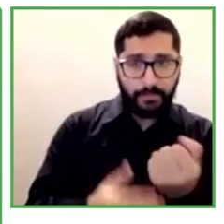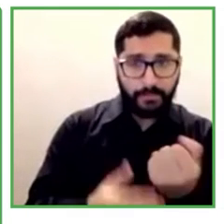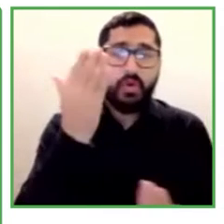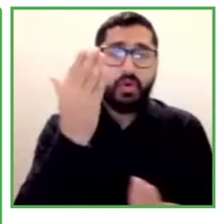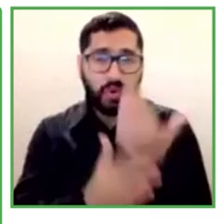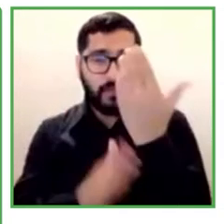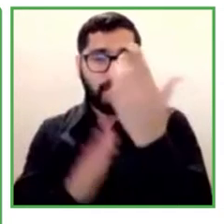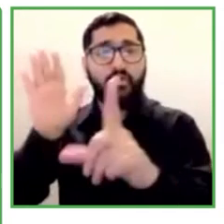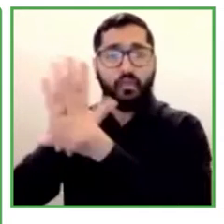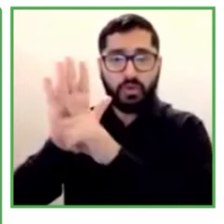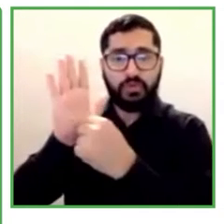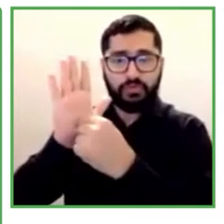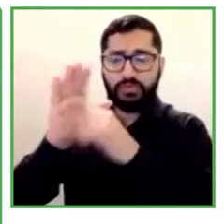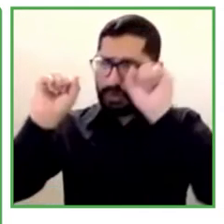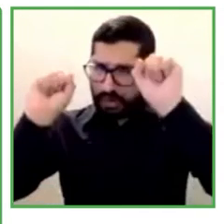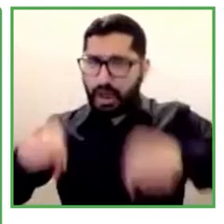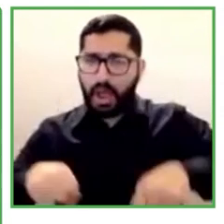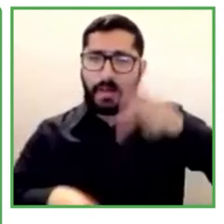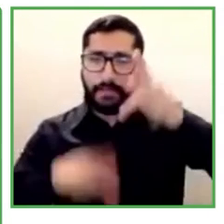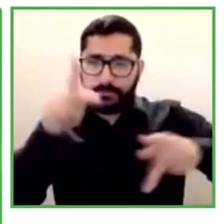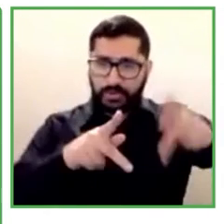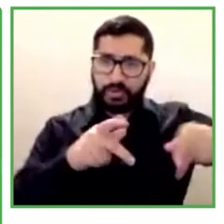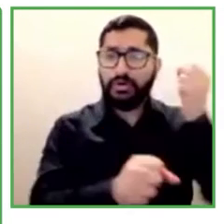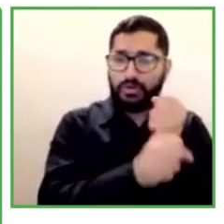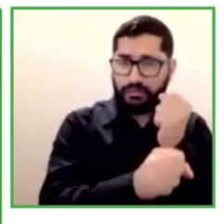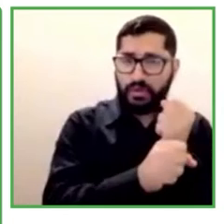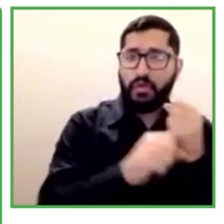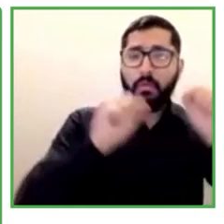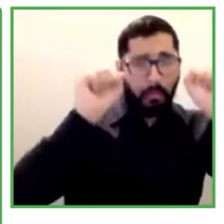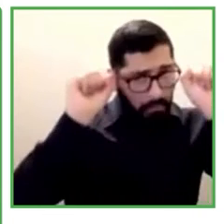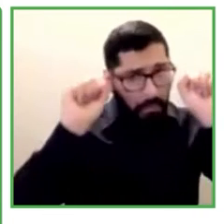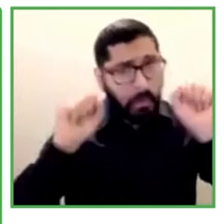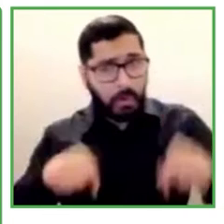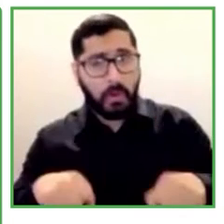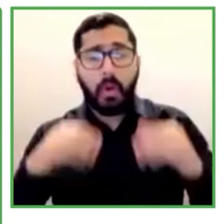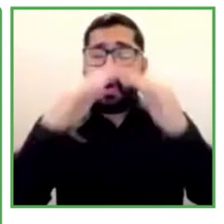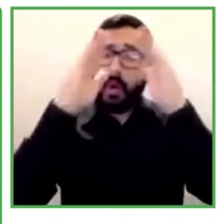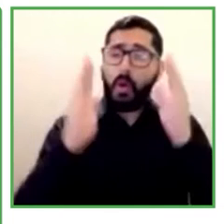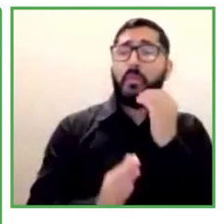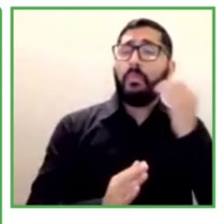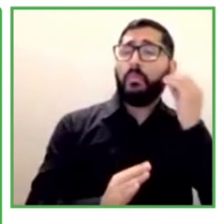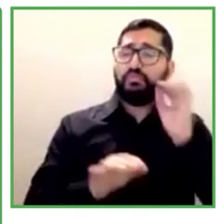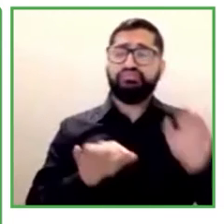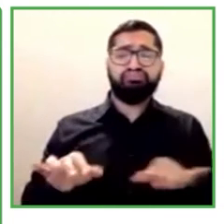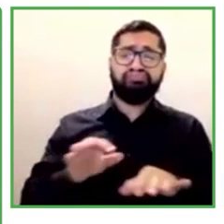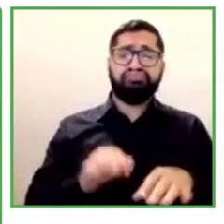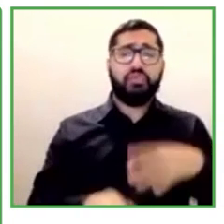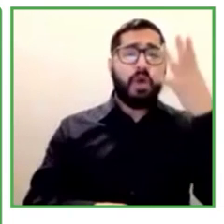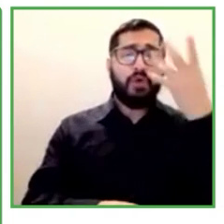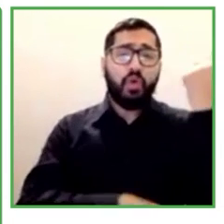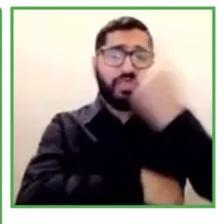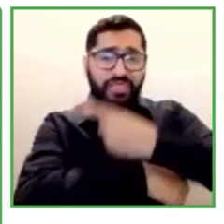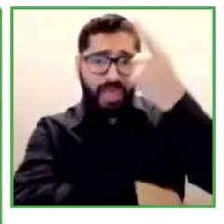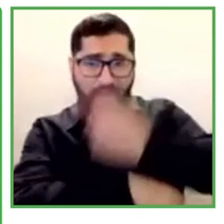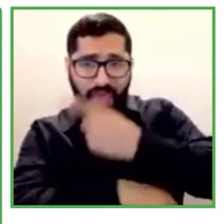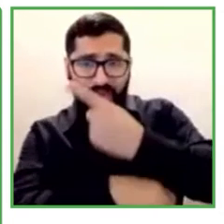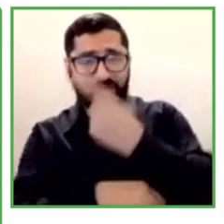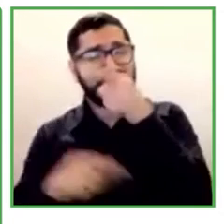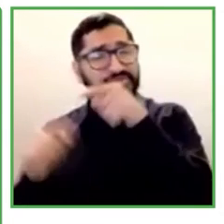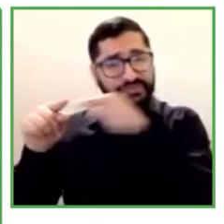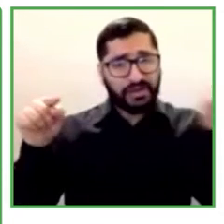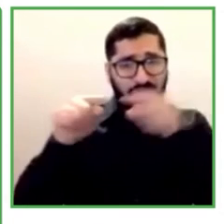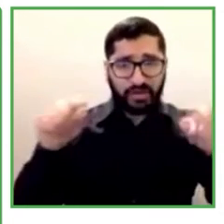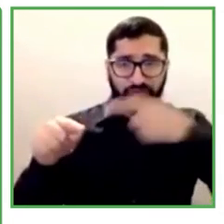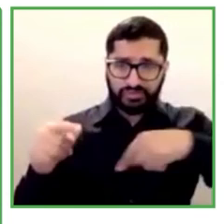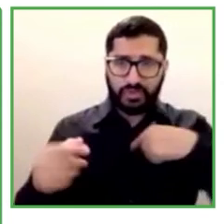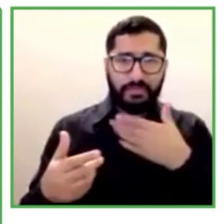desde sus domicilios, lo que es el teletrabajo, 4 días a la semana. Nosotros decidimos extenderlo para los 5 días, de forma que las